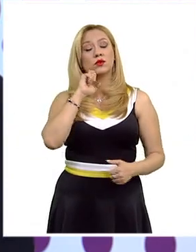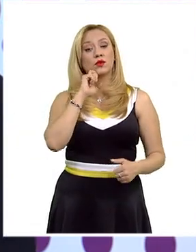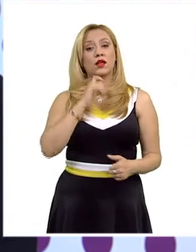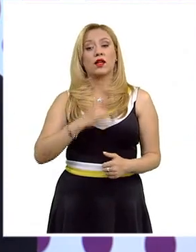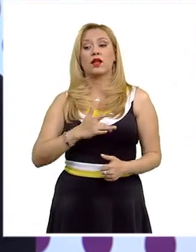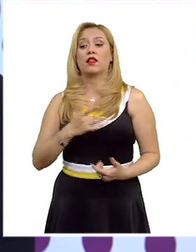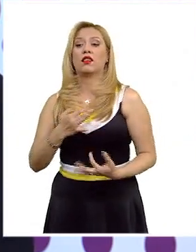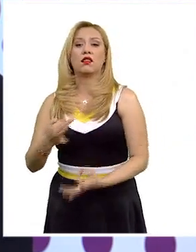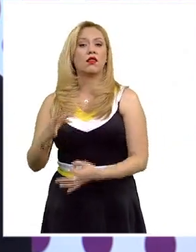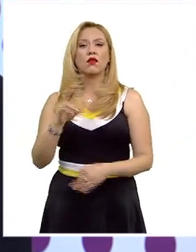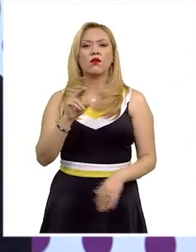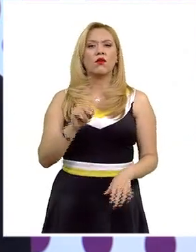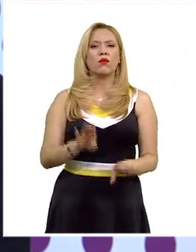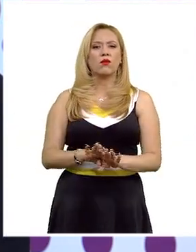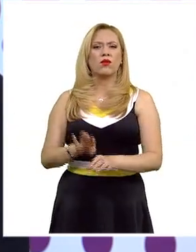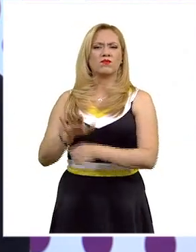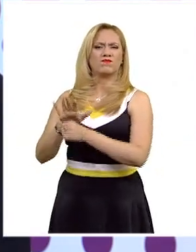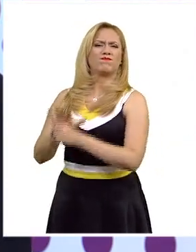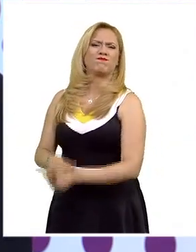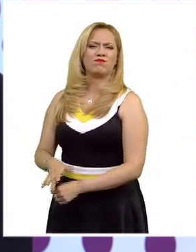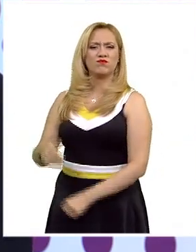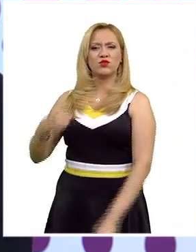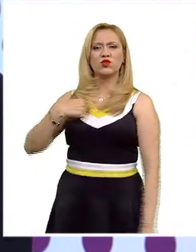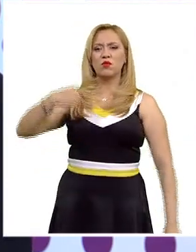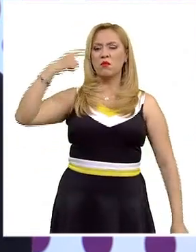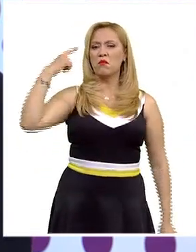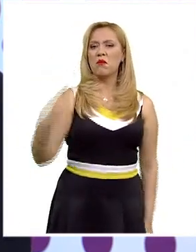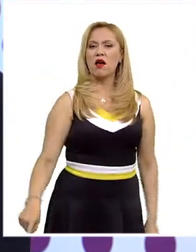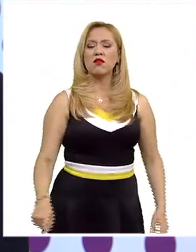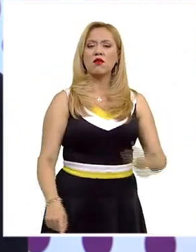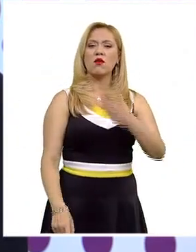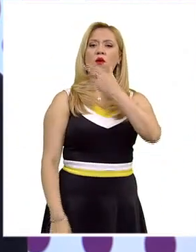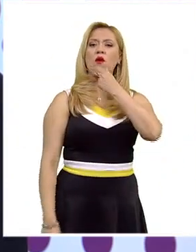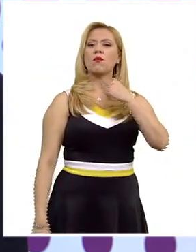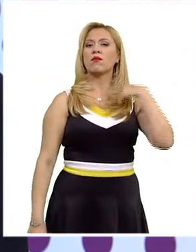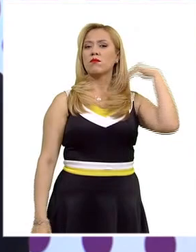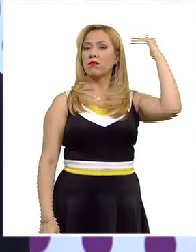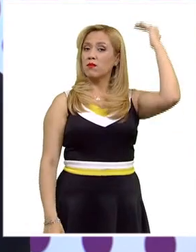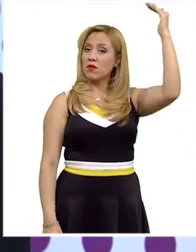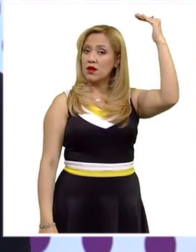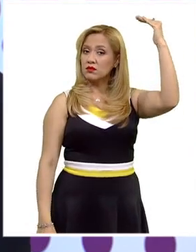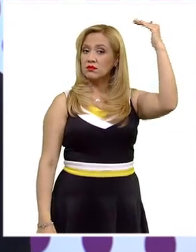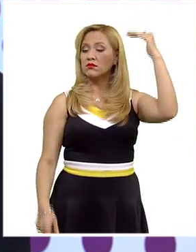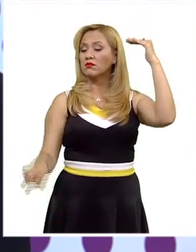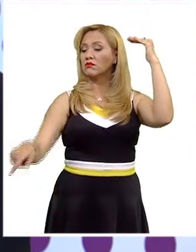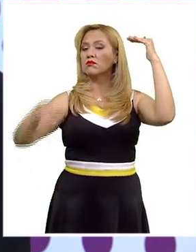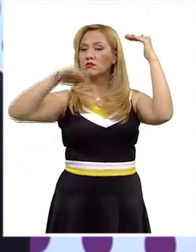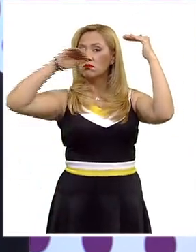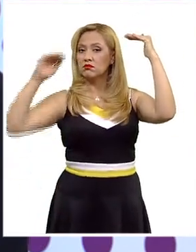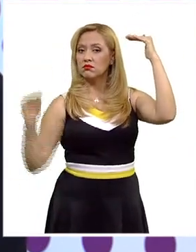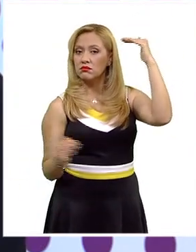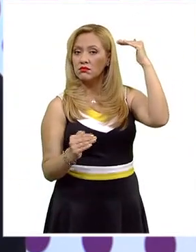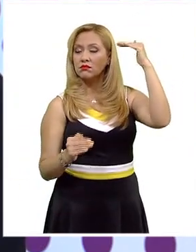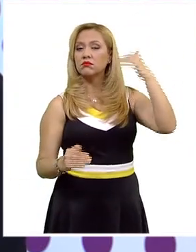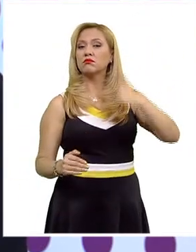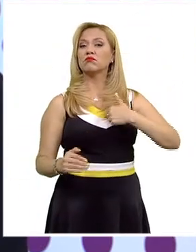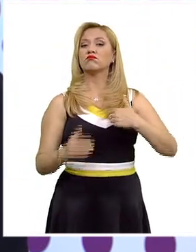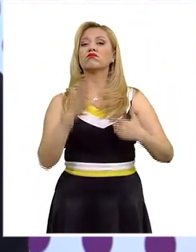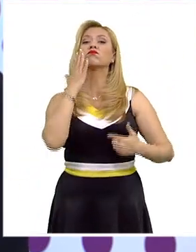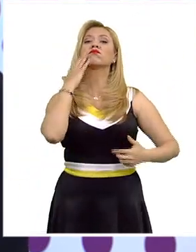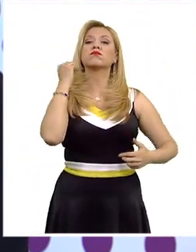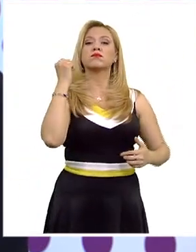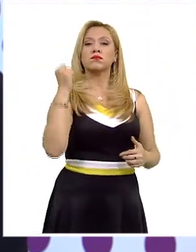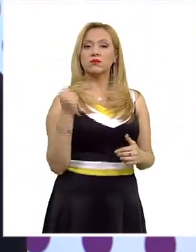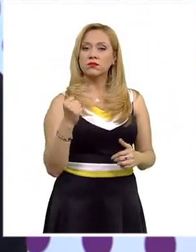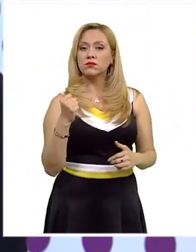una relación sexual en un futuro, sino de recordarles, yo soy el hombre, esta es la manera en la que yo me construyo como hombre, como reafirmo mi masculinidad